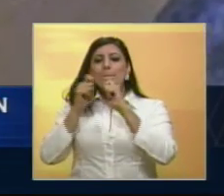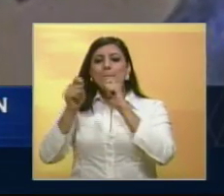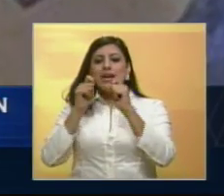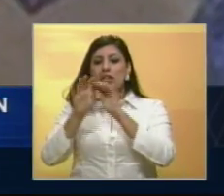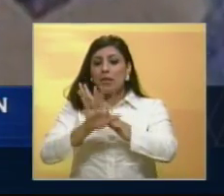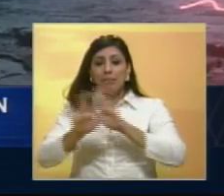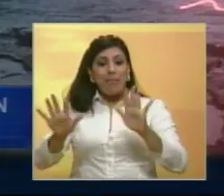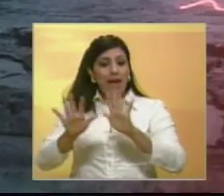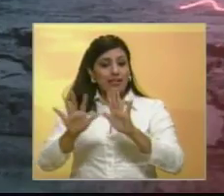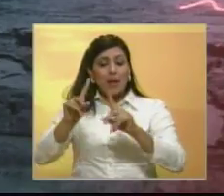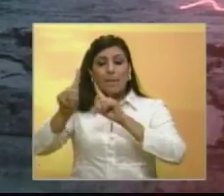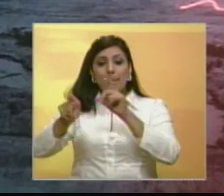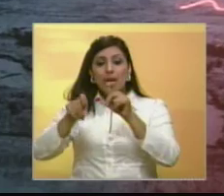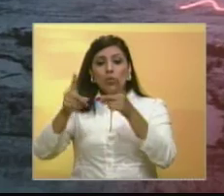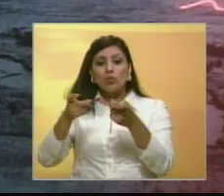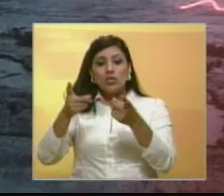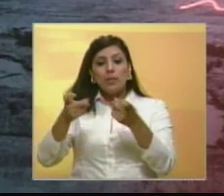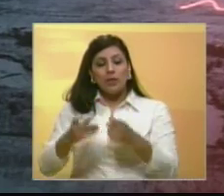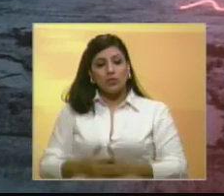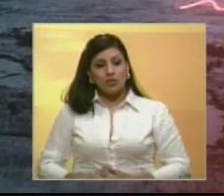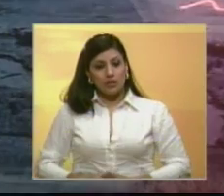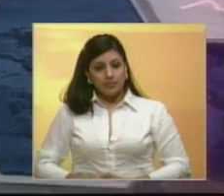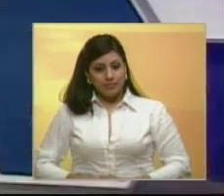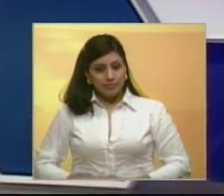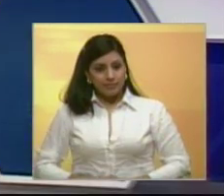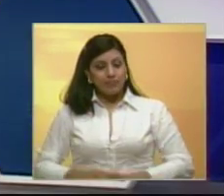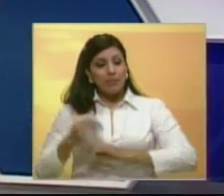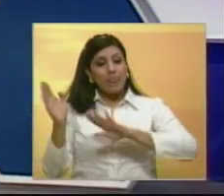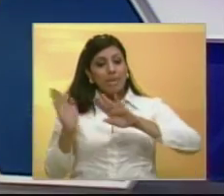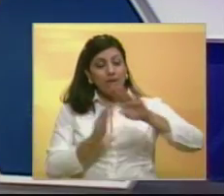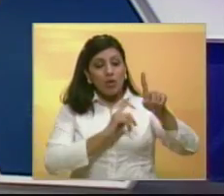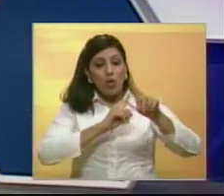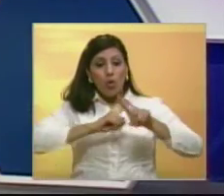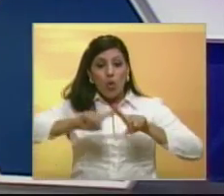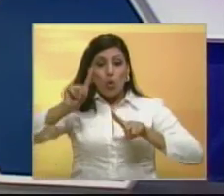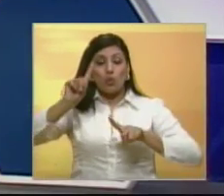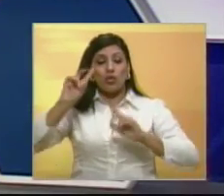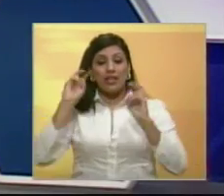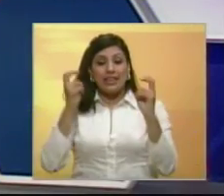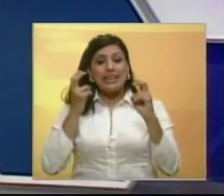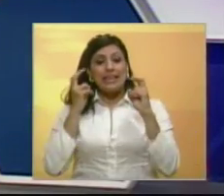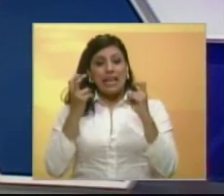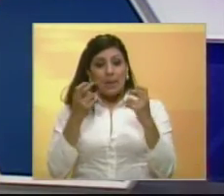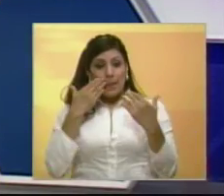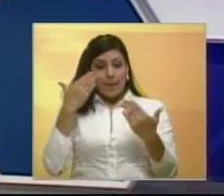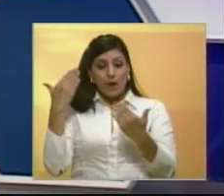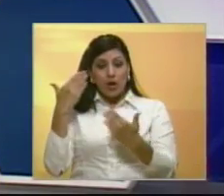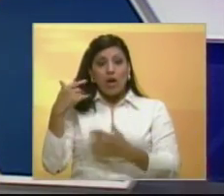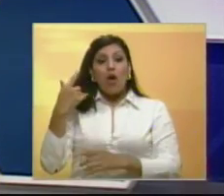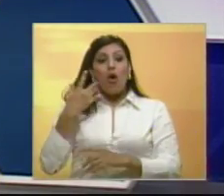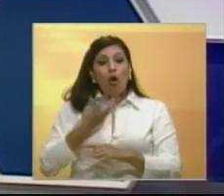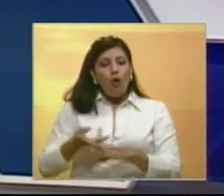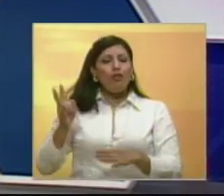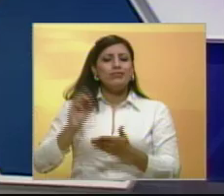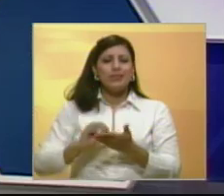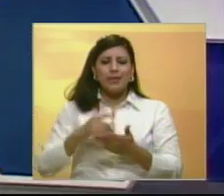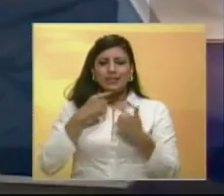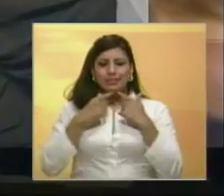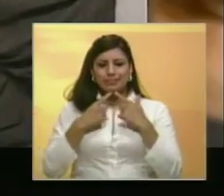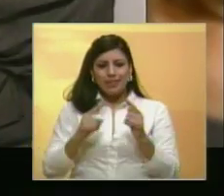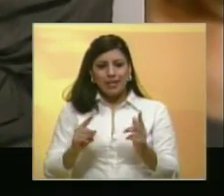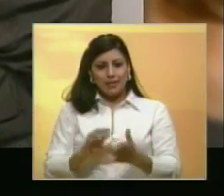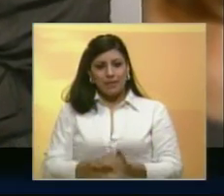que también haría y con otro resultado. Y cambiamos completamente de tema porque Celine Dion tuvo otra lamentable